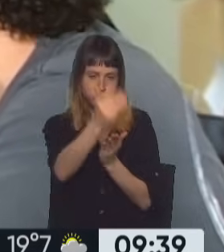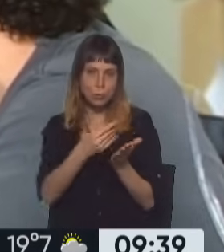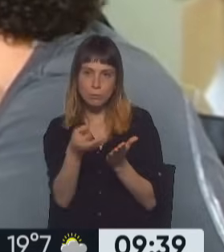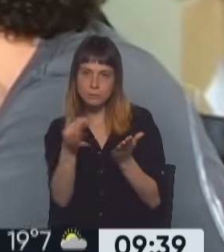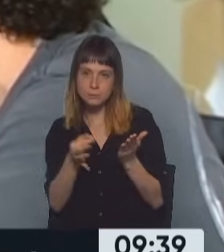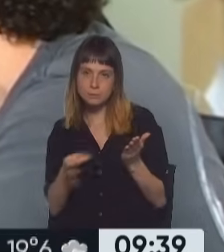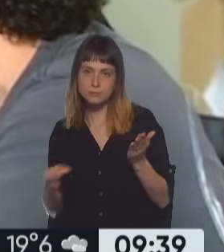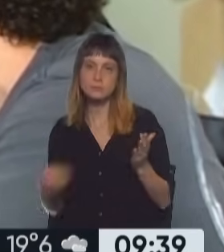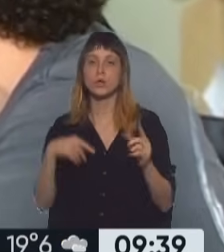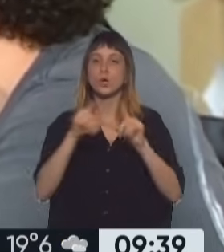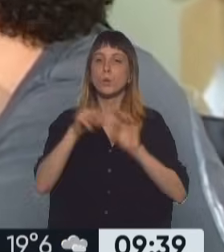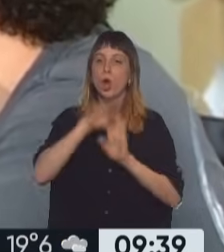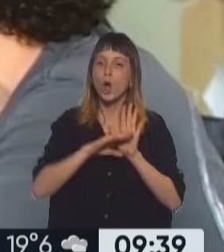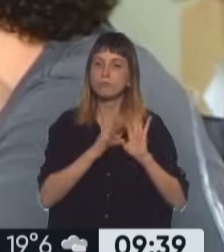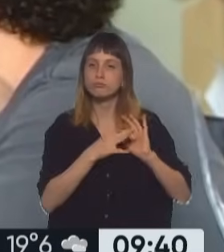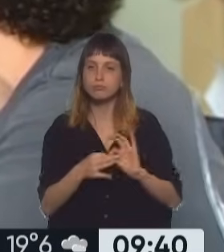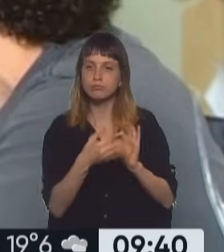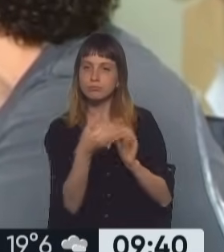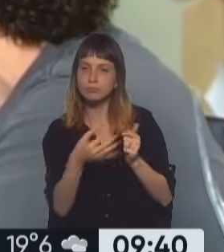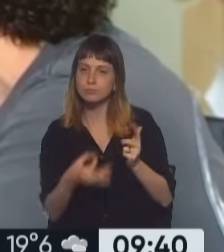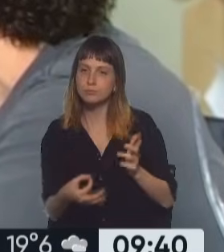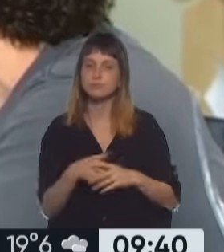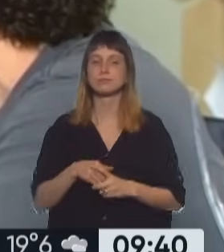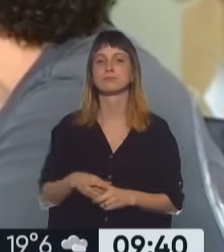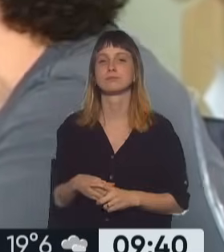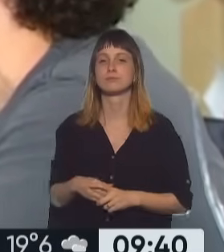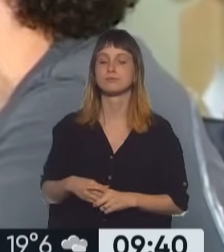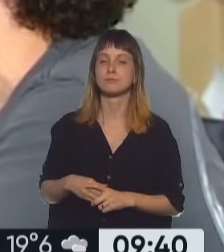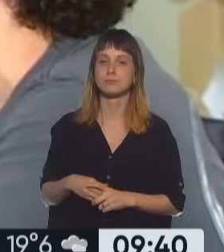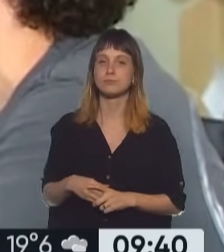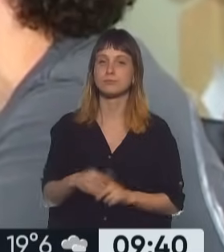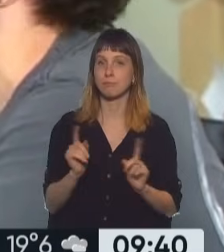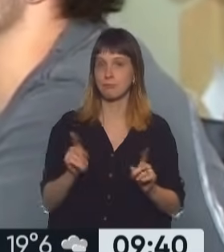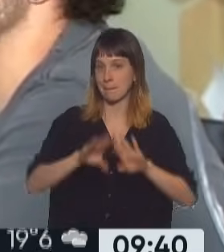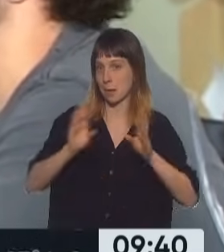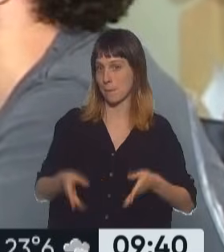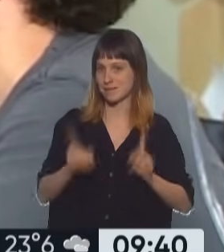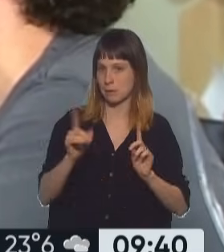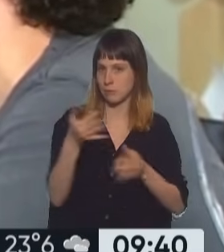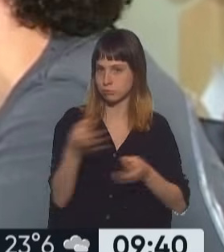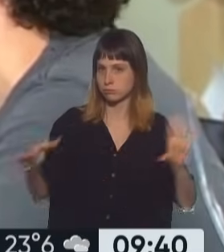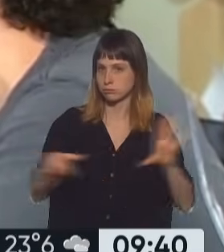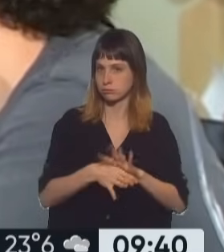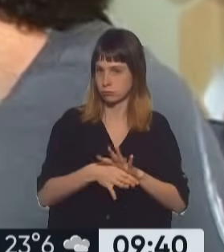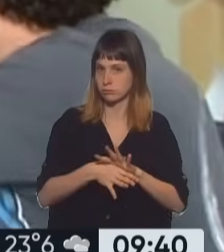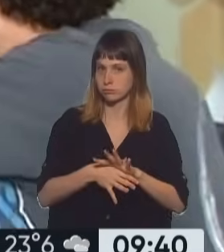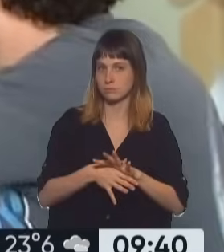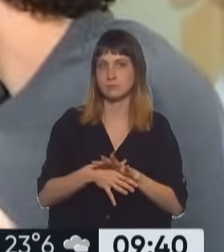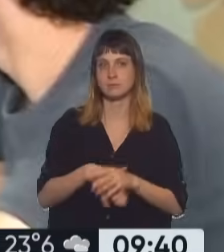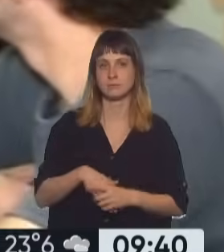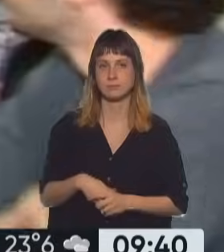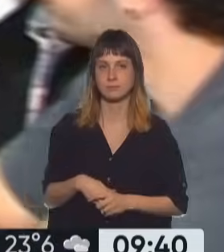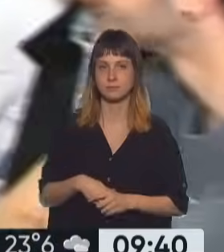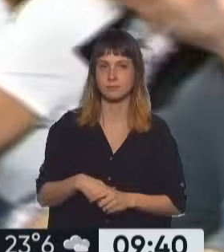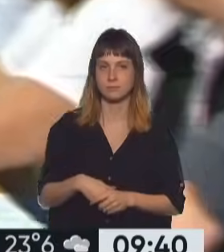número de orden y de mesa en la que el presidente vota. No ha hecho fila el presidente, lo